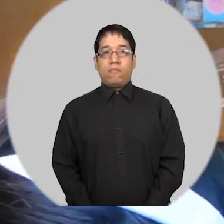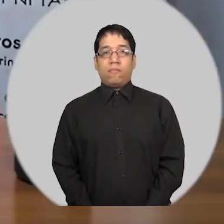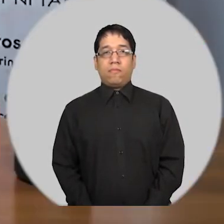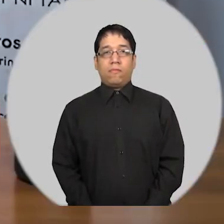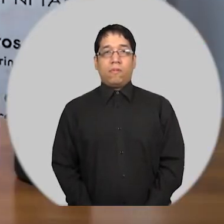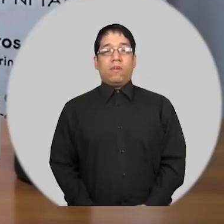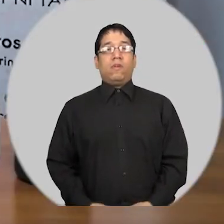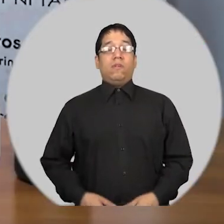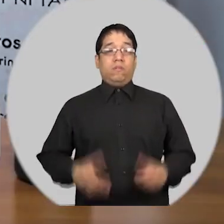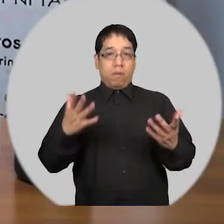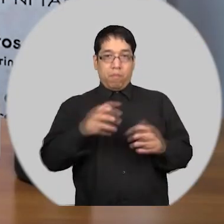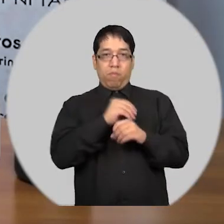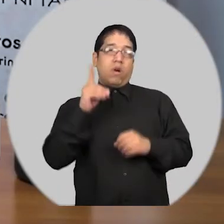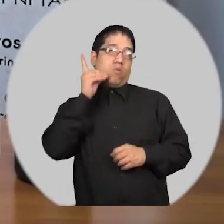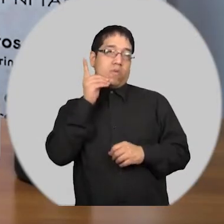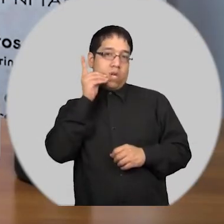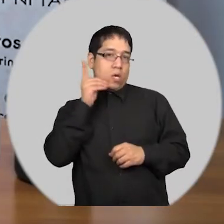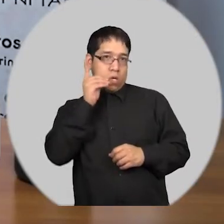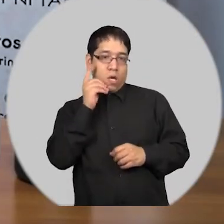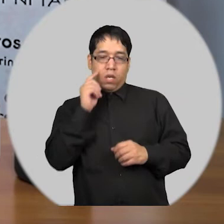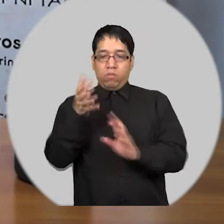Vamos a usar también un poquitito de durazno.